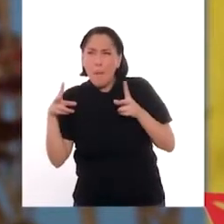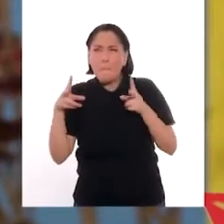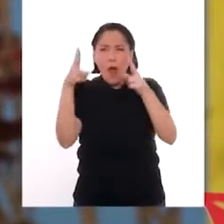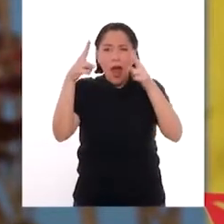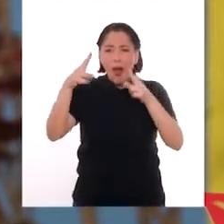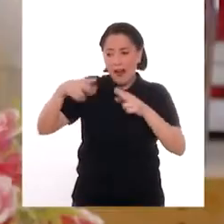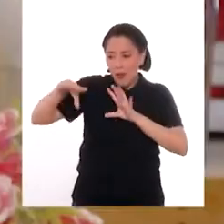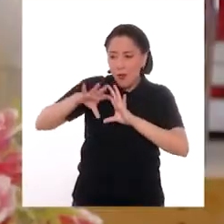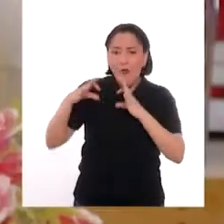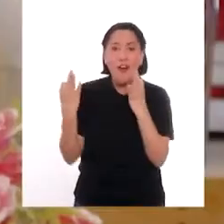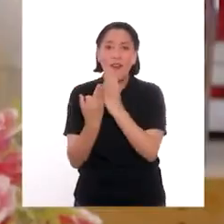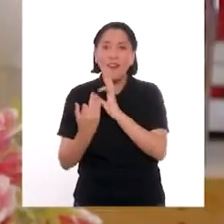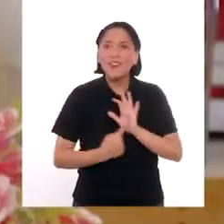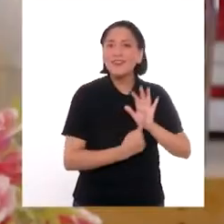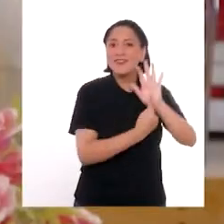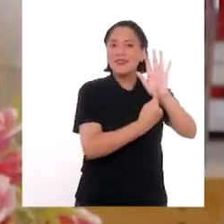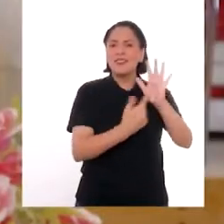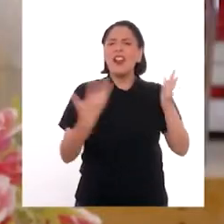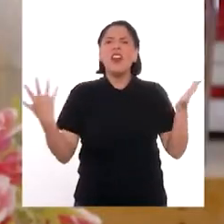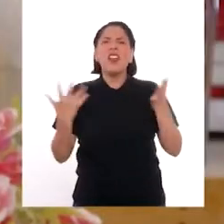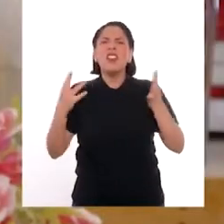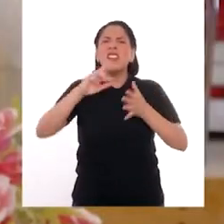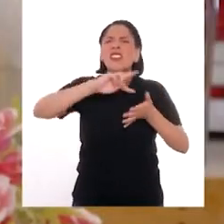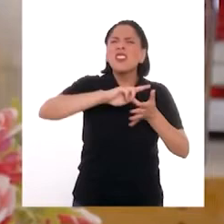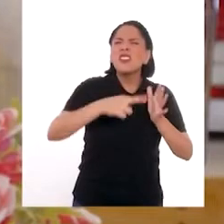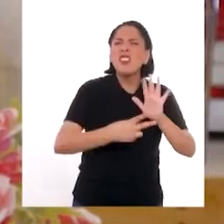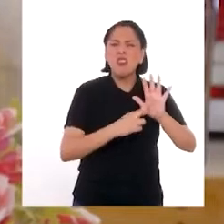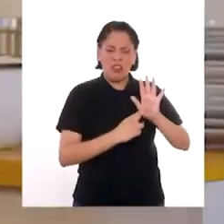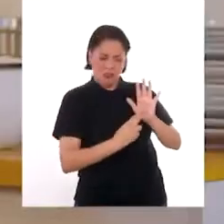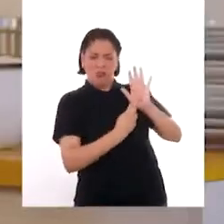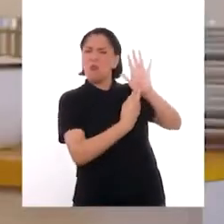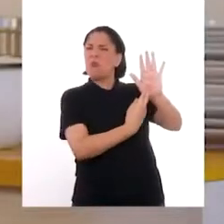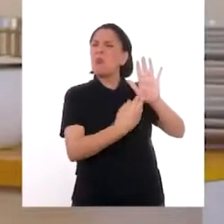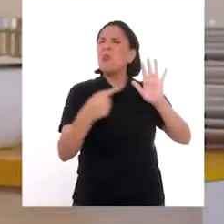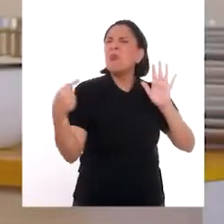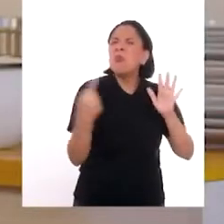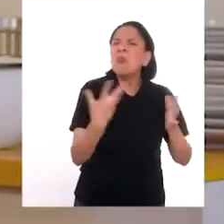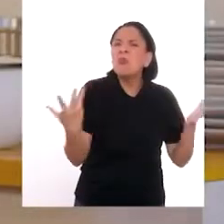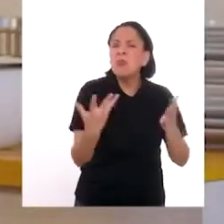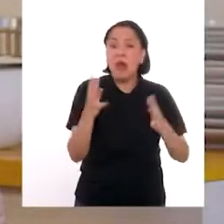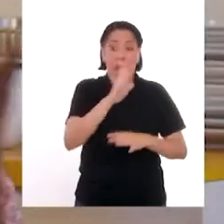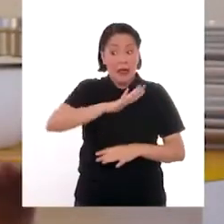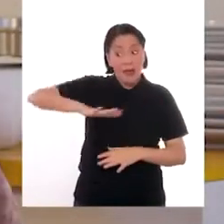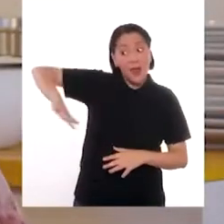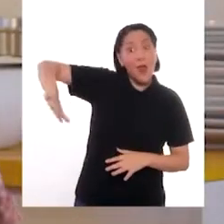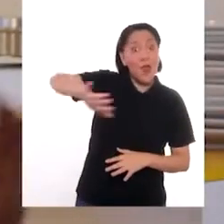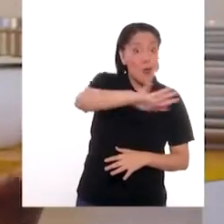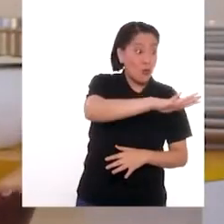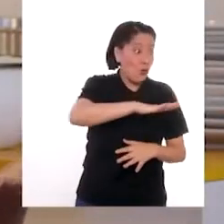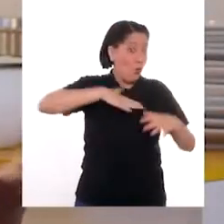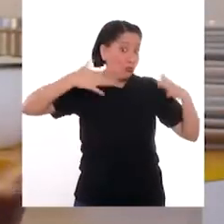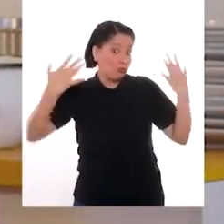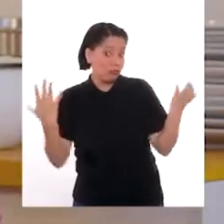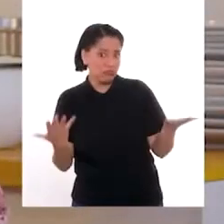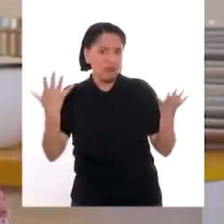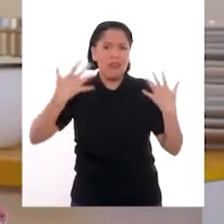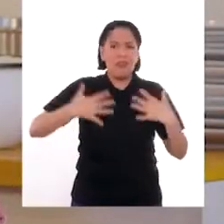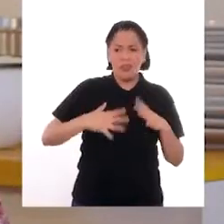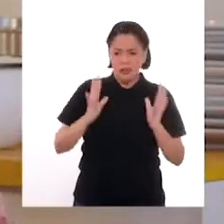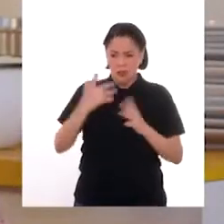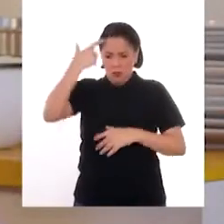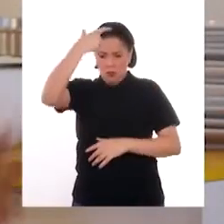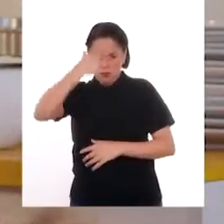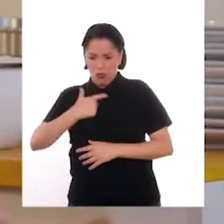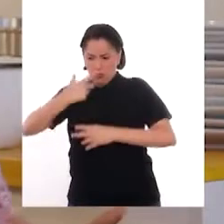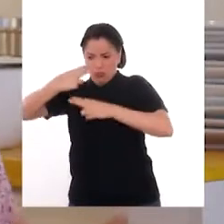familia. ¿Y qué es representar? Eso significa que nosotras y nosotros